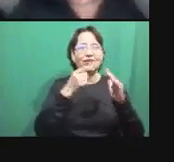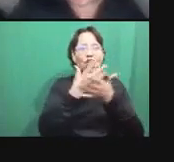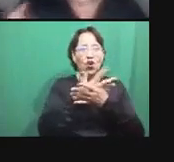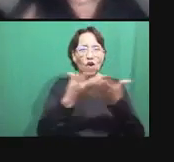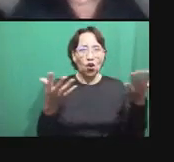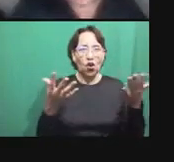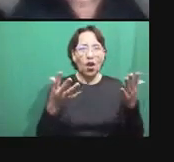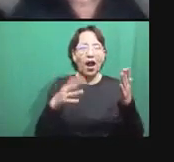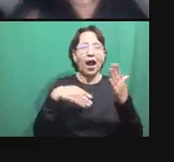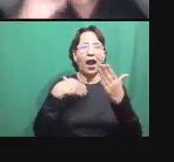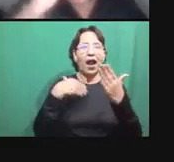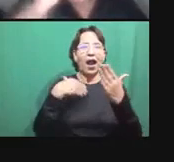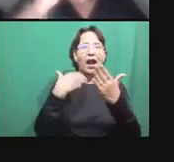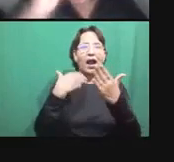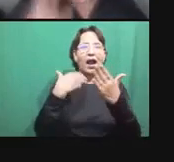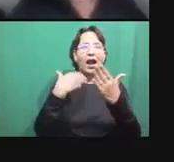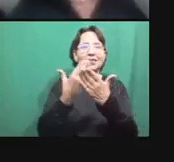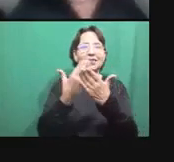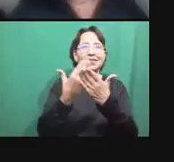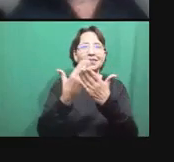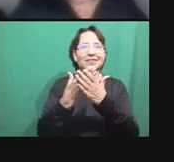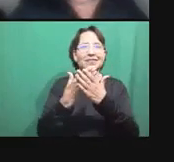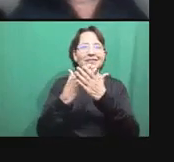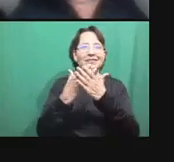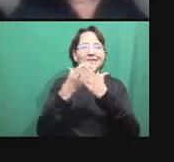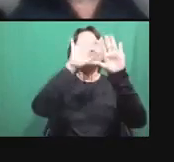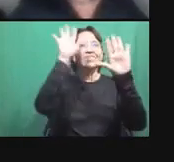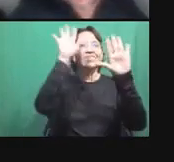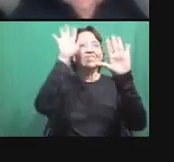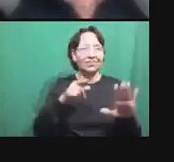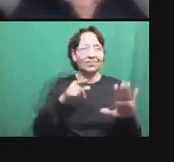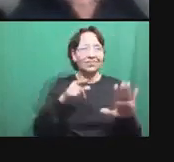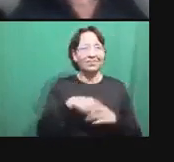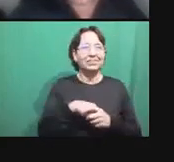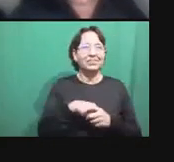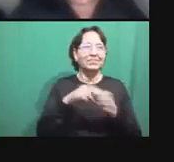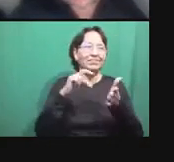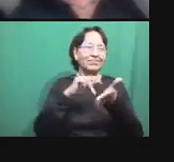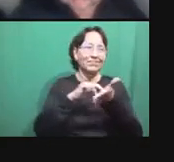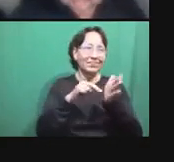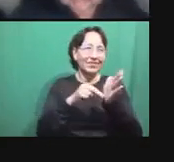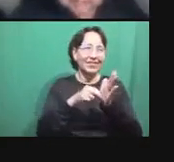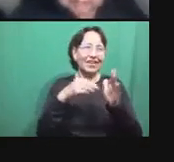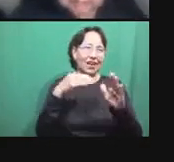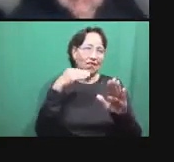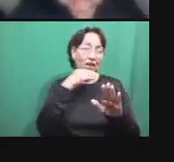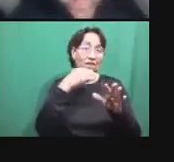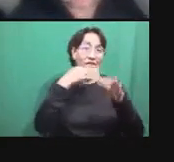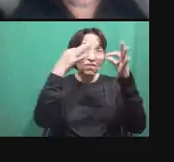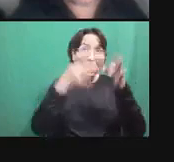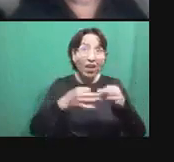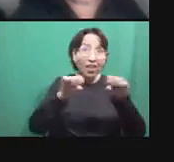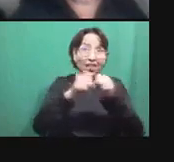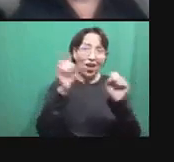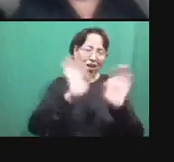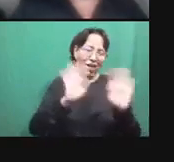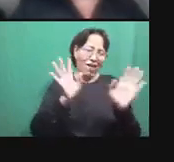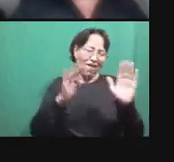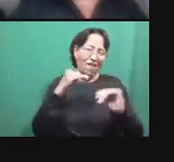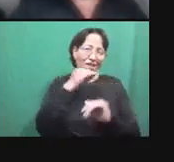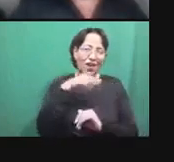llegar a la fachada. Se trata en este caso de una grieta falsa, no es una grieta real, pues aquí la gente lo creyó